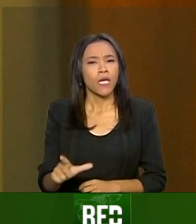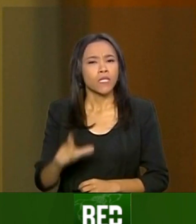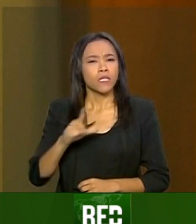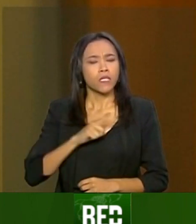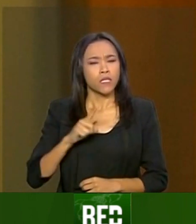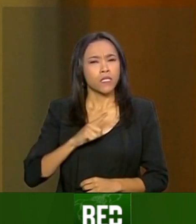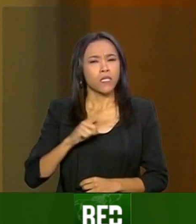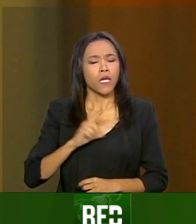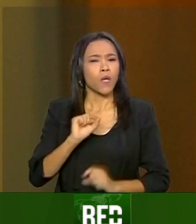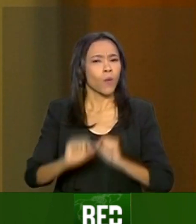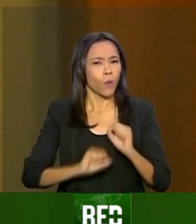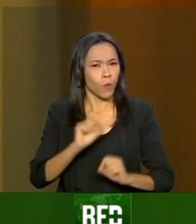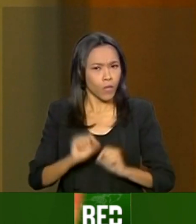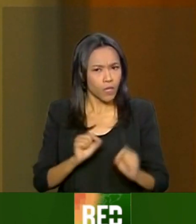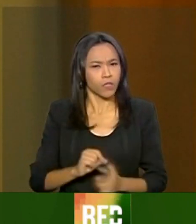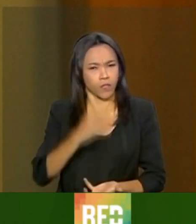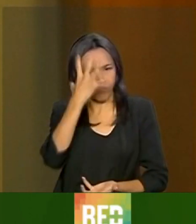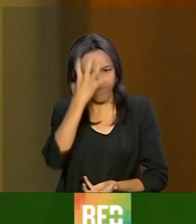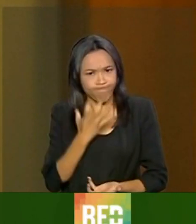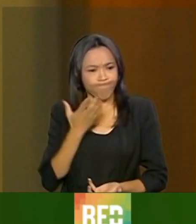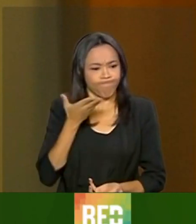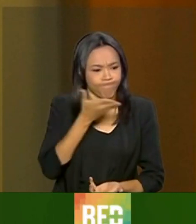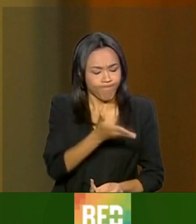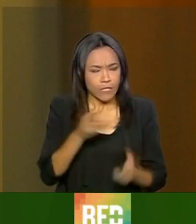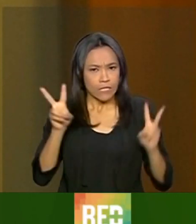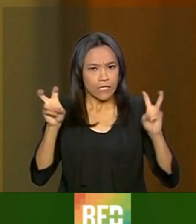volvió a atacar en su cuenta en twitter